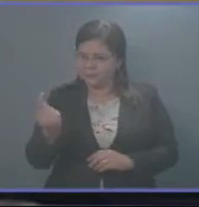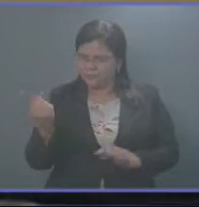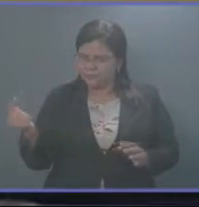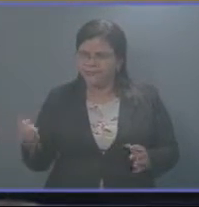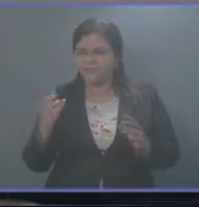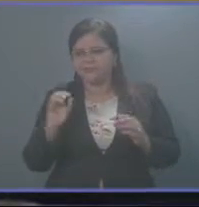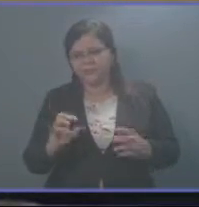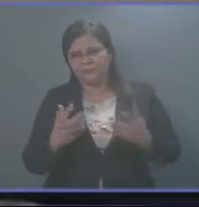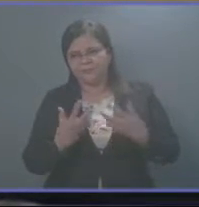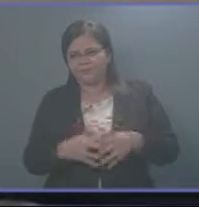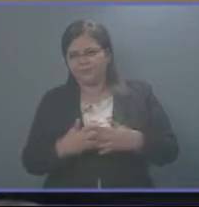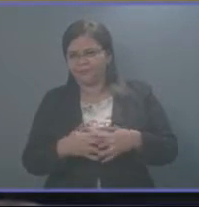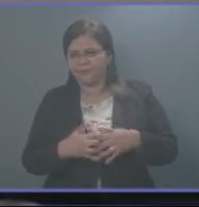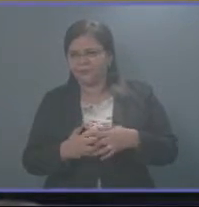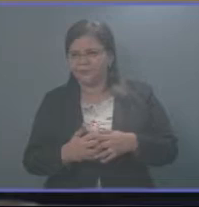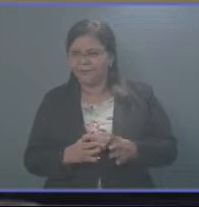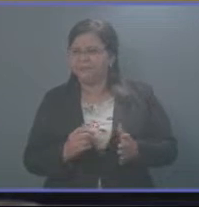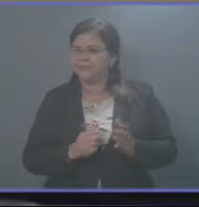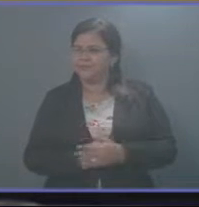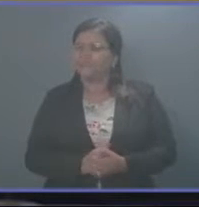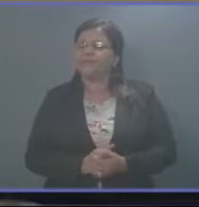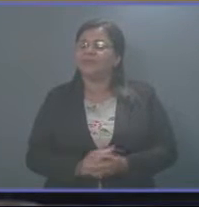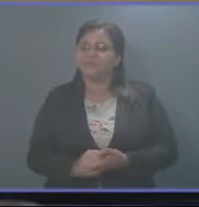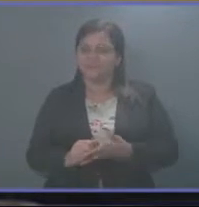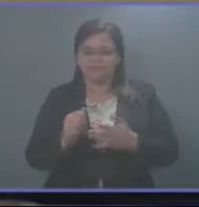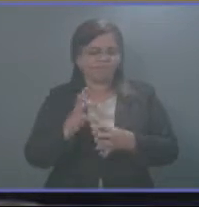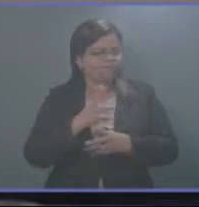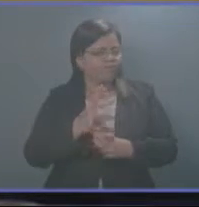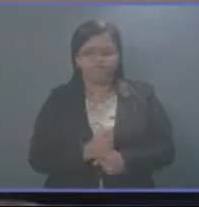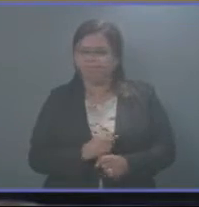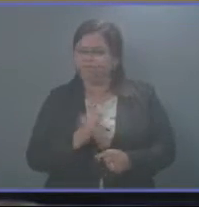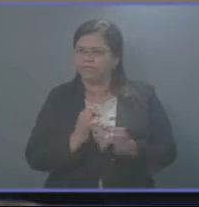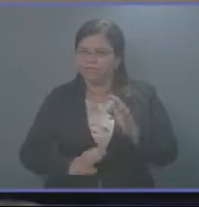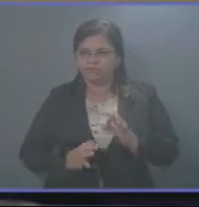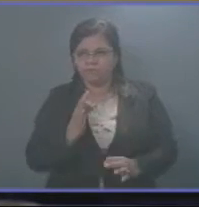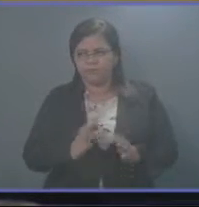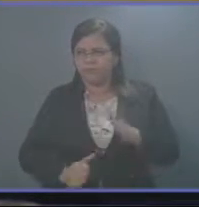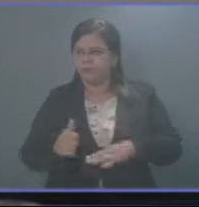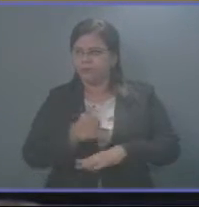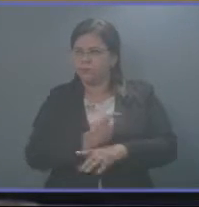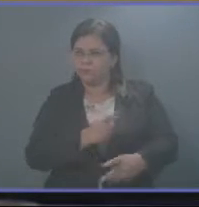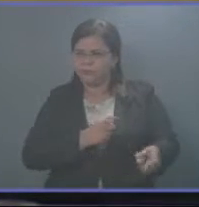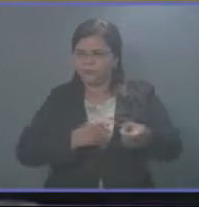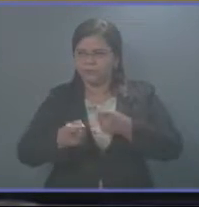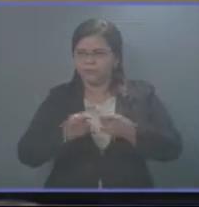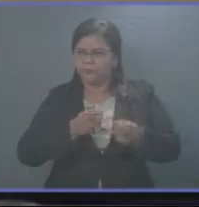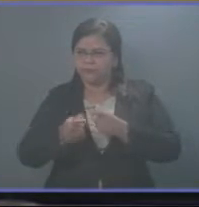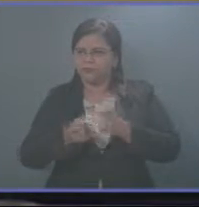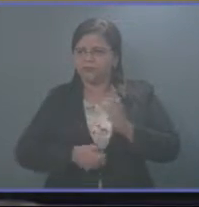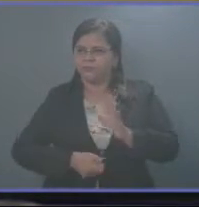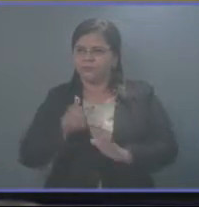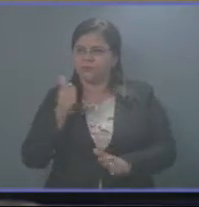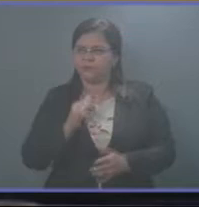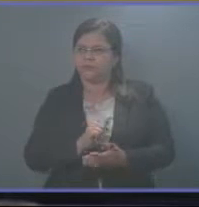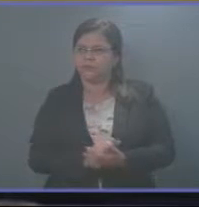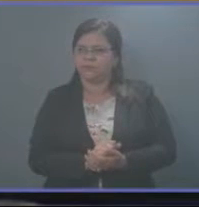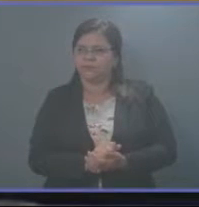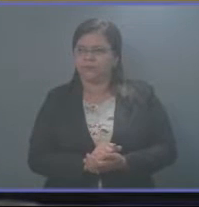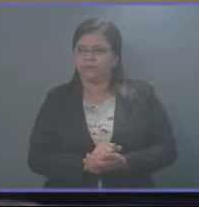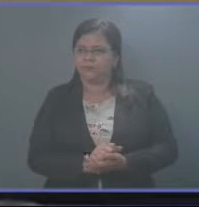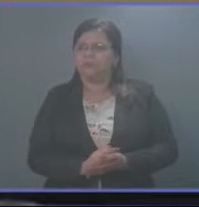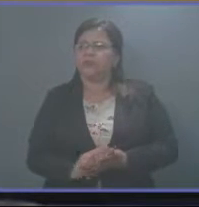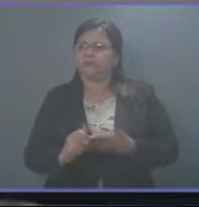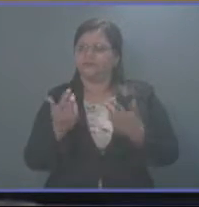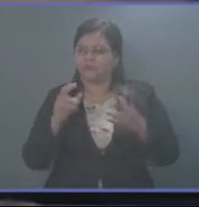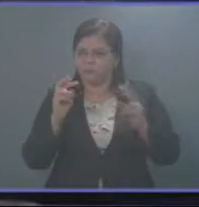y jurídicas en situación de inseguridad jurídica y administrativa, debido a no poseer la titularidad sobre las líneas de